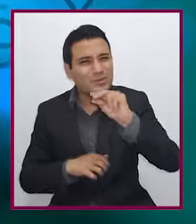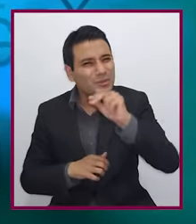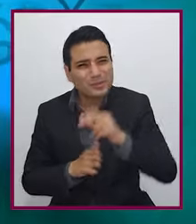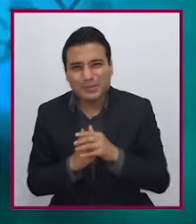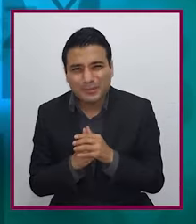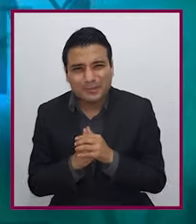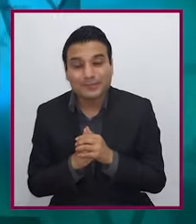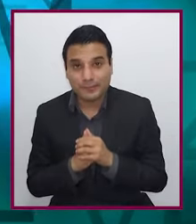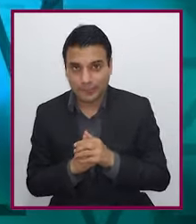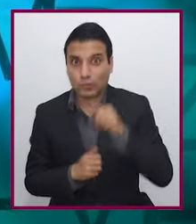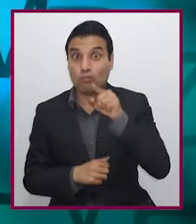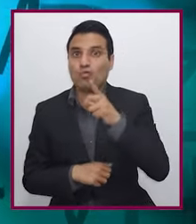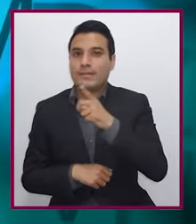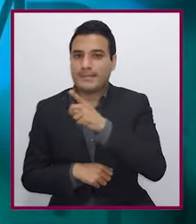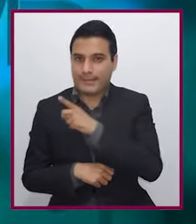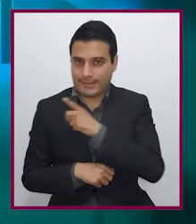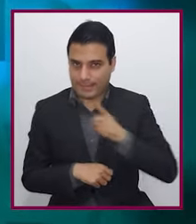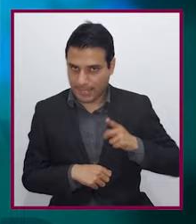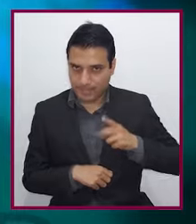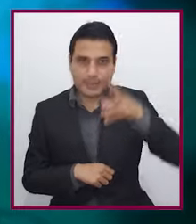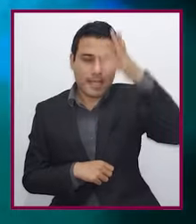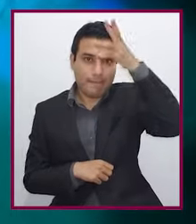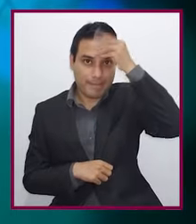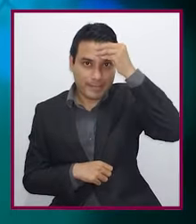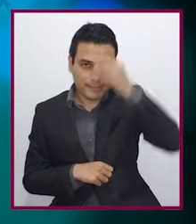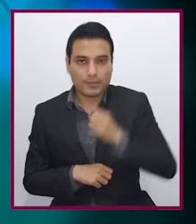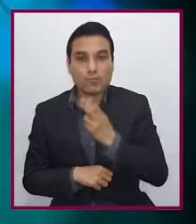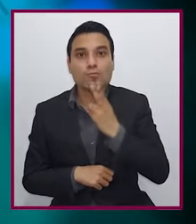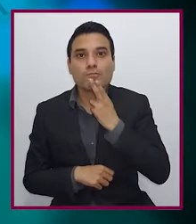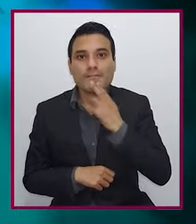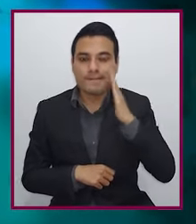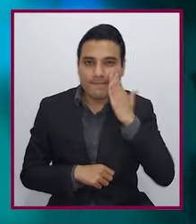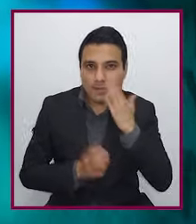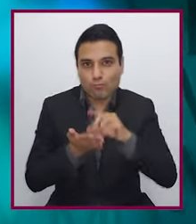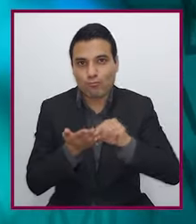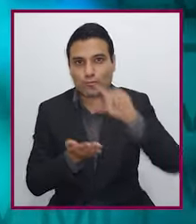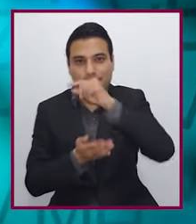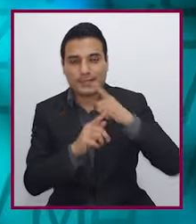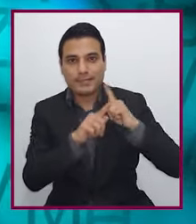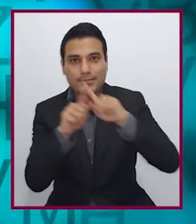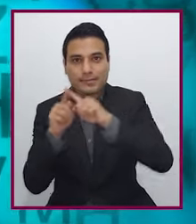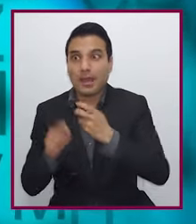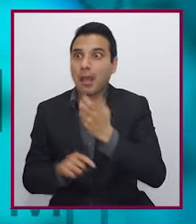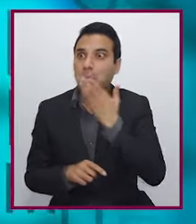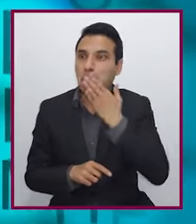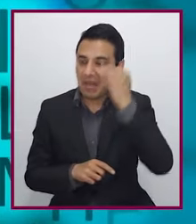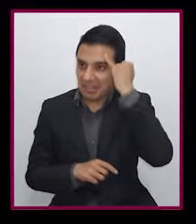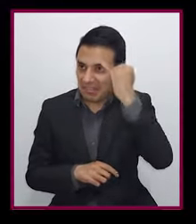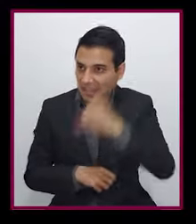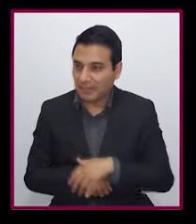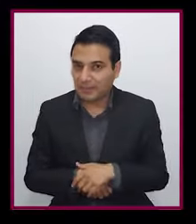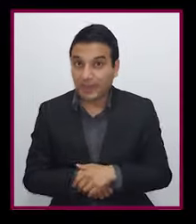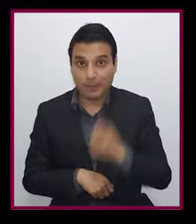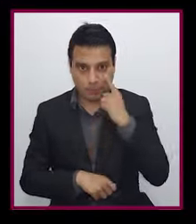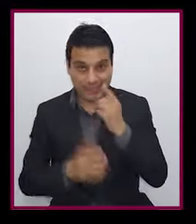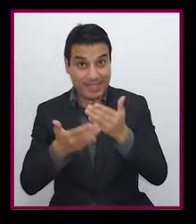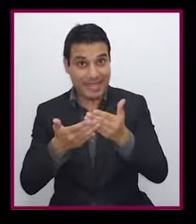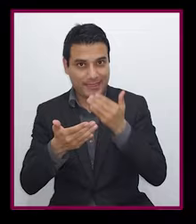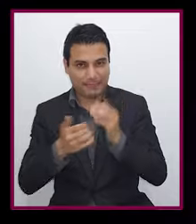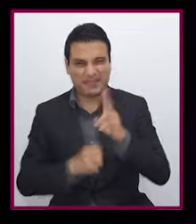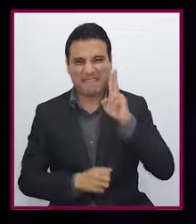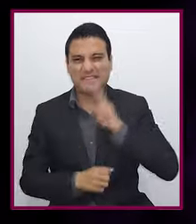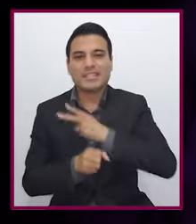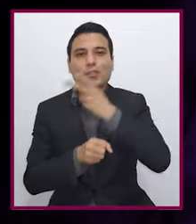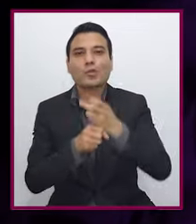social. Deberíamos investigar sobre aplicaciones en el celular que ayuden a que la gente aprenda a utilizar estas nuevas tecnologías. ¡Qué gran idea,